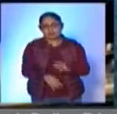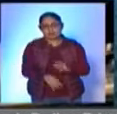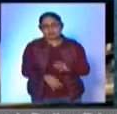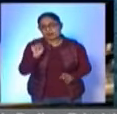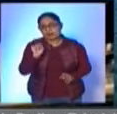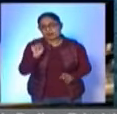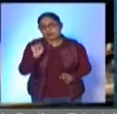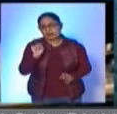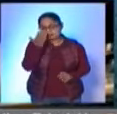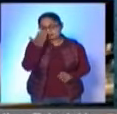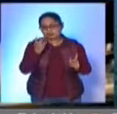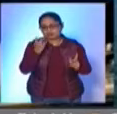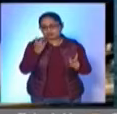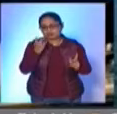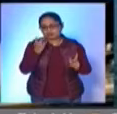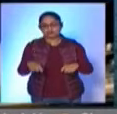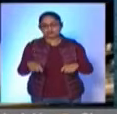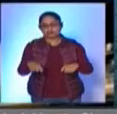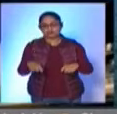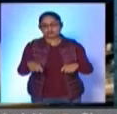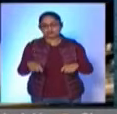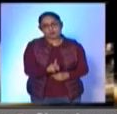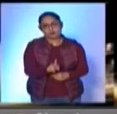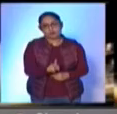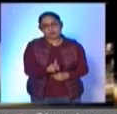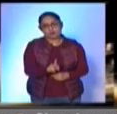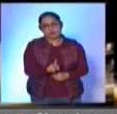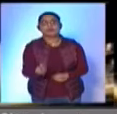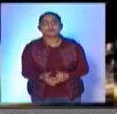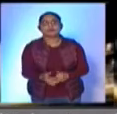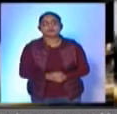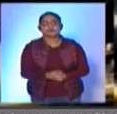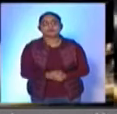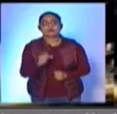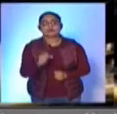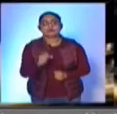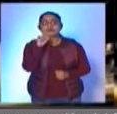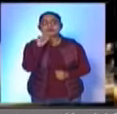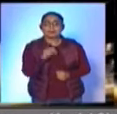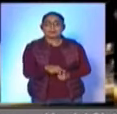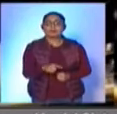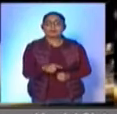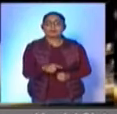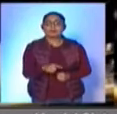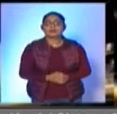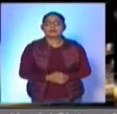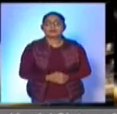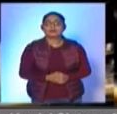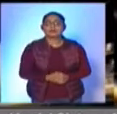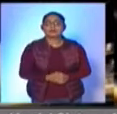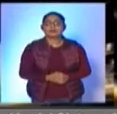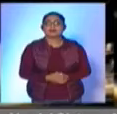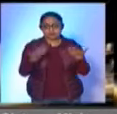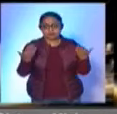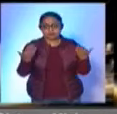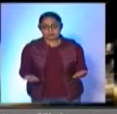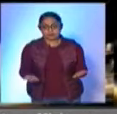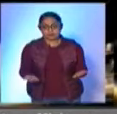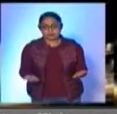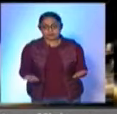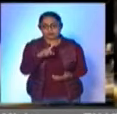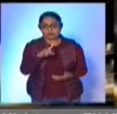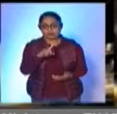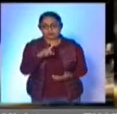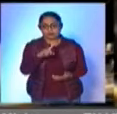riqueza cultural de los pueblos originarios. Lo vinculamos también a la ritualidad en Siragüén,